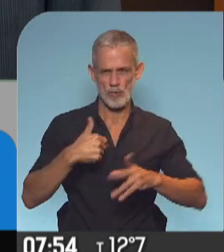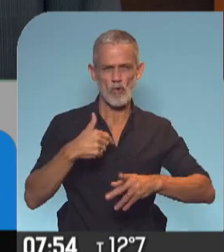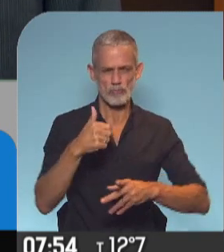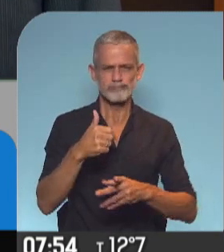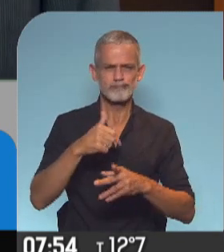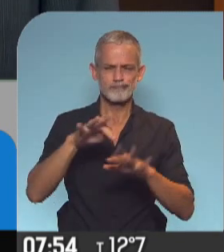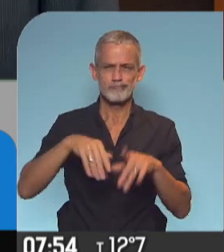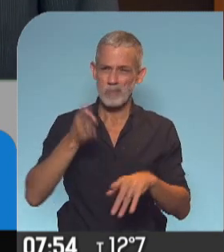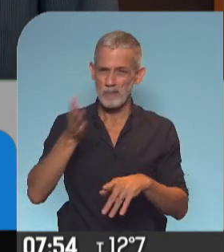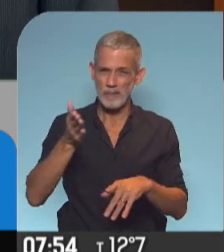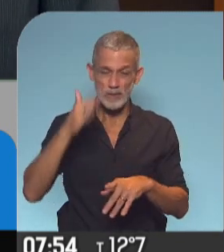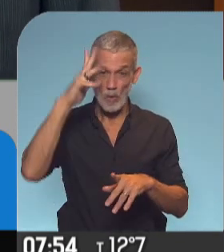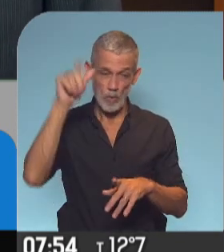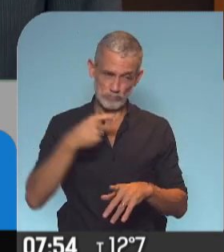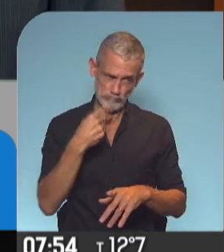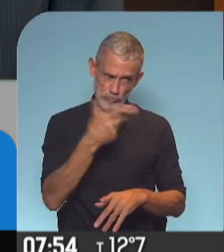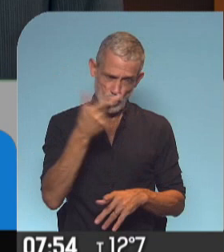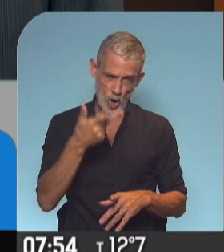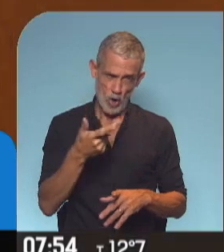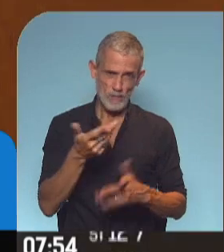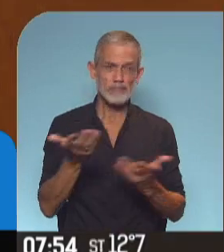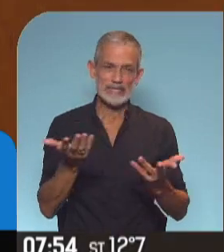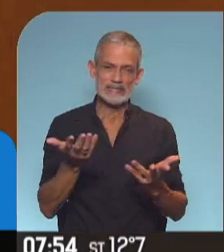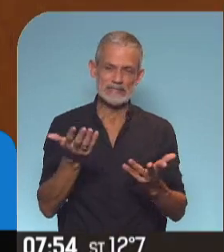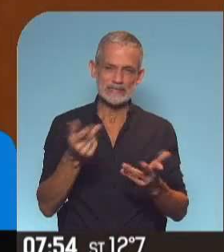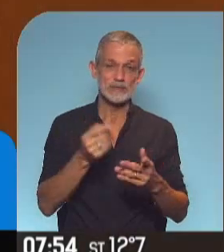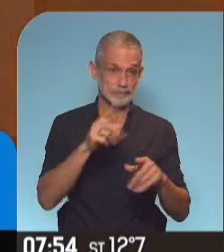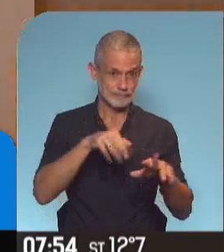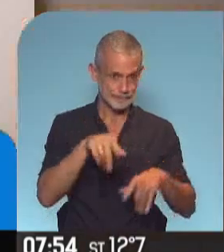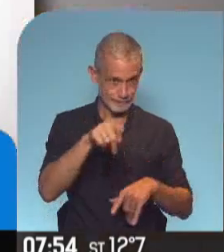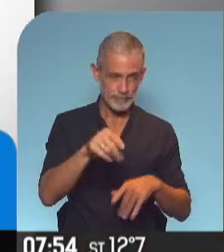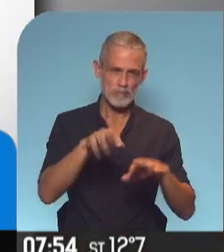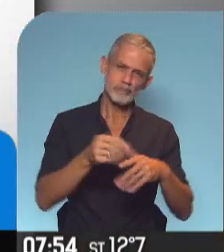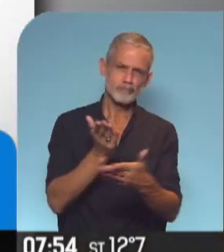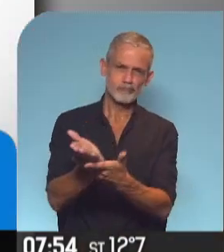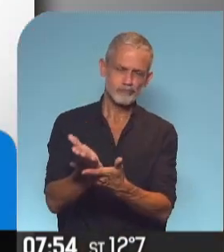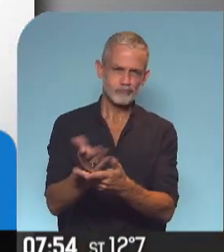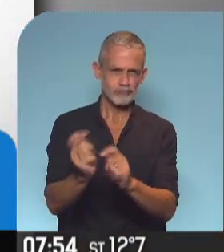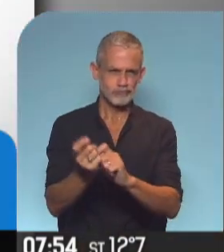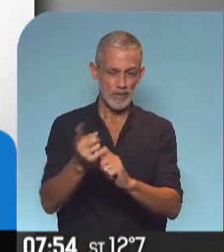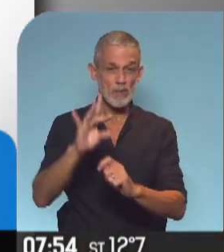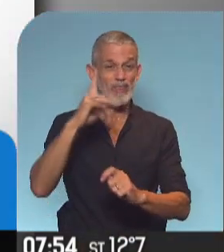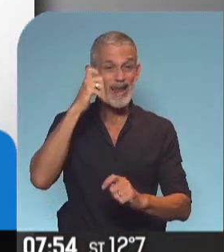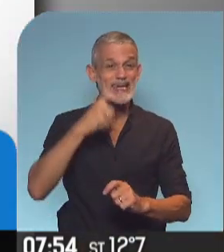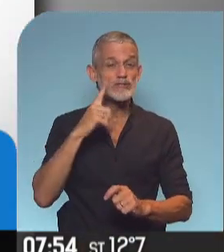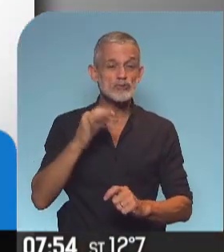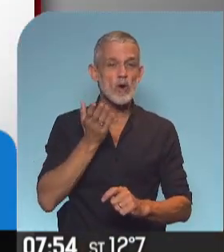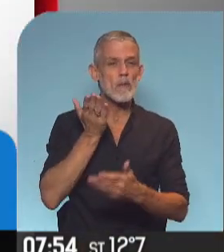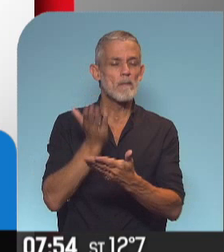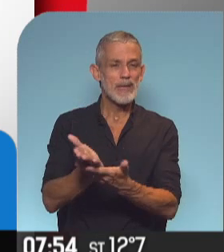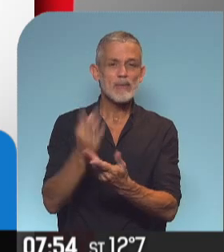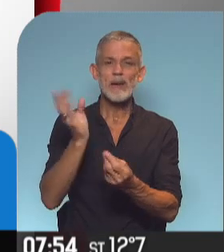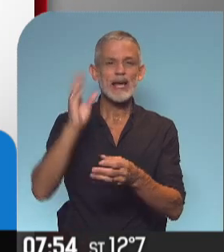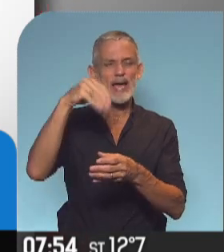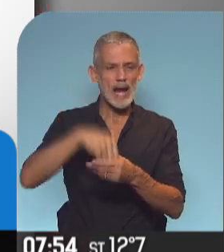y el jugar ramos padilla los rechazos eso está apelado y además hay un pedido de alessio para incorporarse al